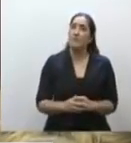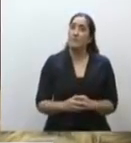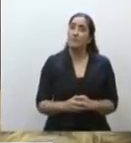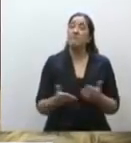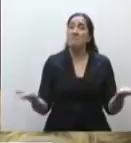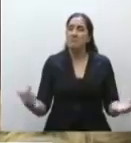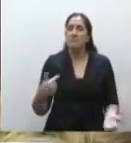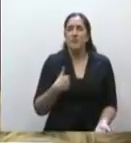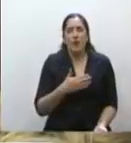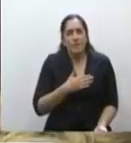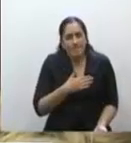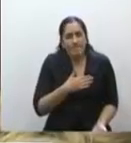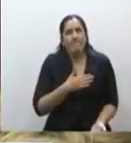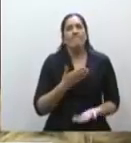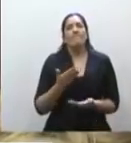mi solidaridad para